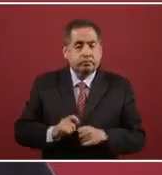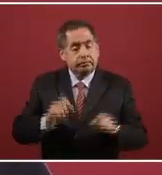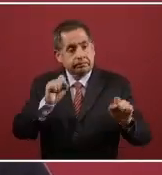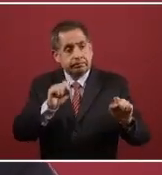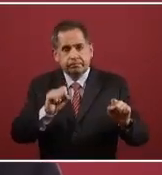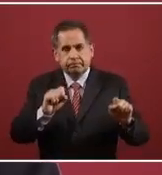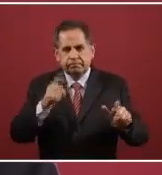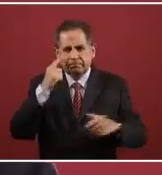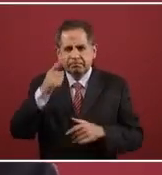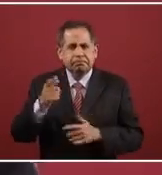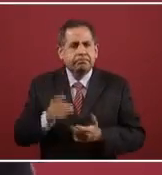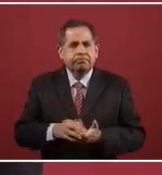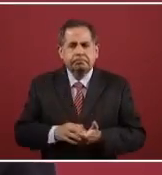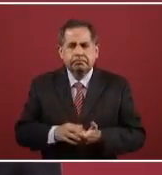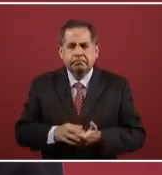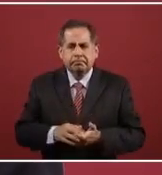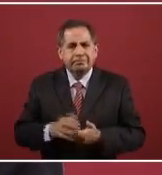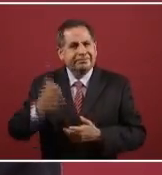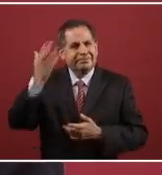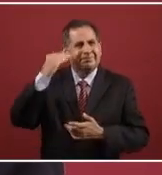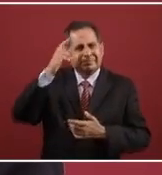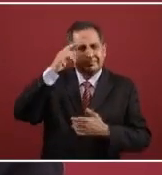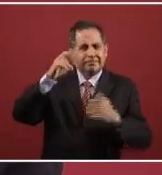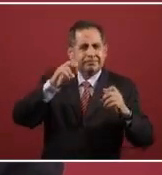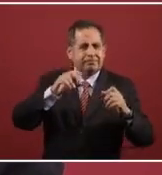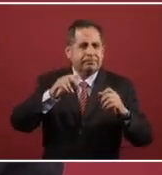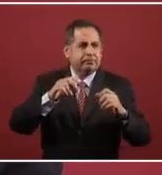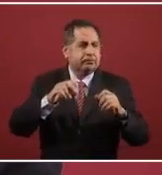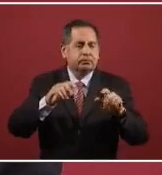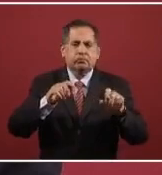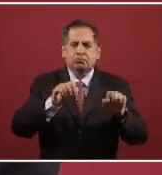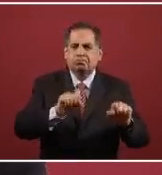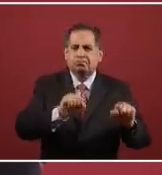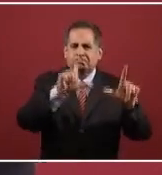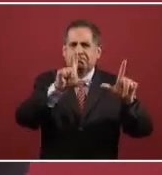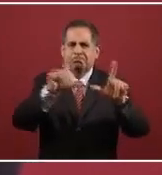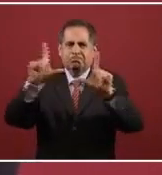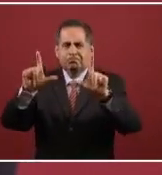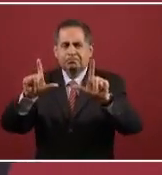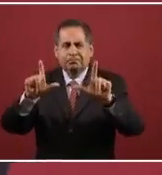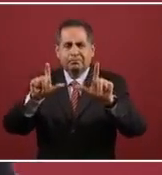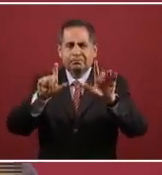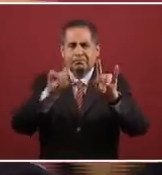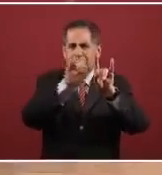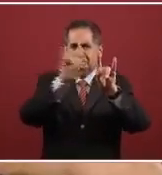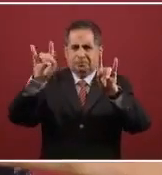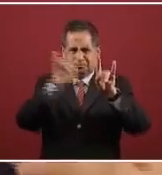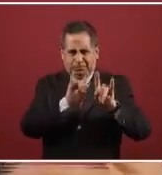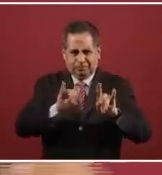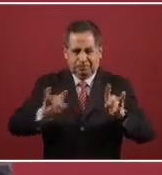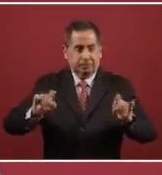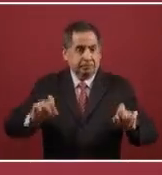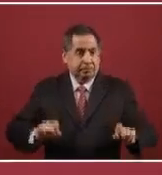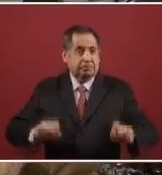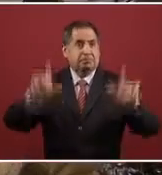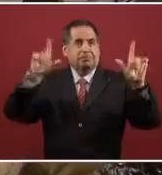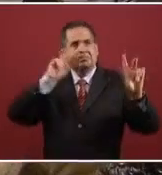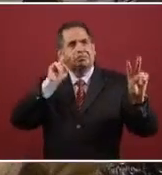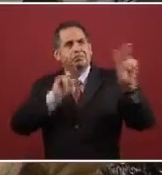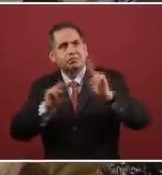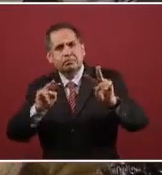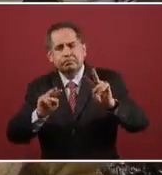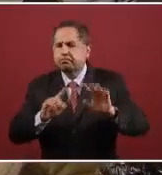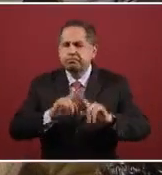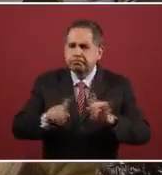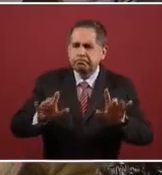que generalmente se ponían en la plancha del Zócalo van a ser sustituidos por una gran carpa para